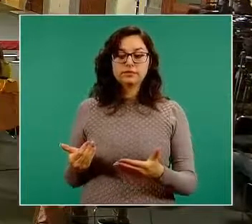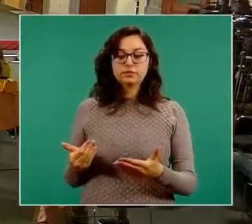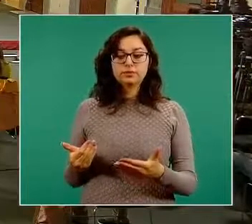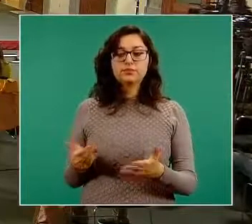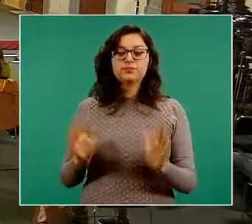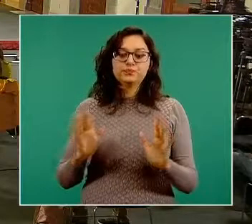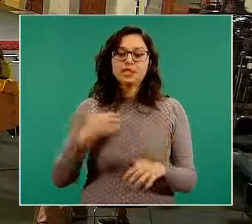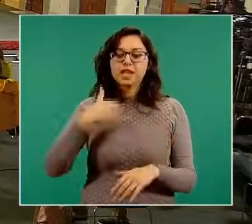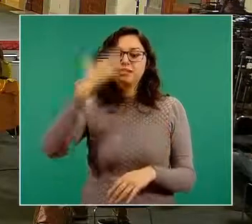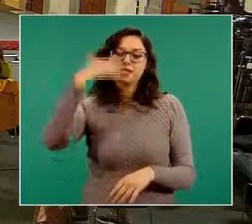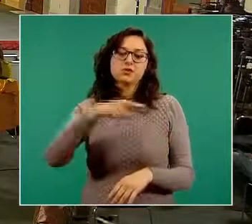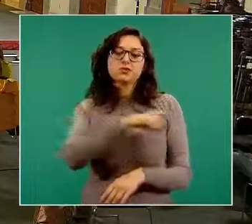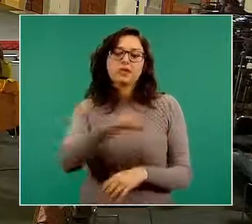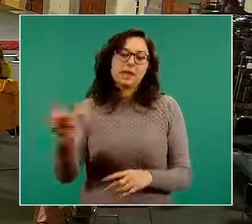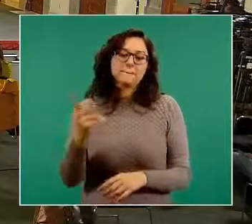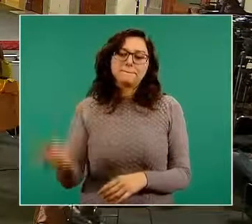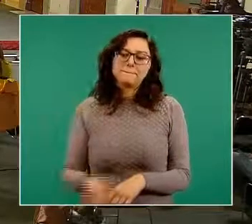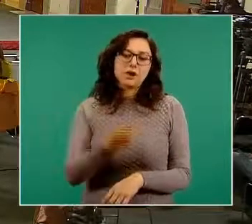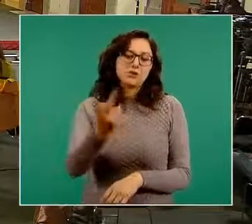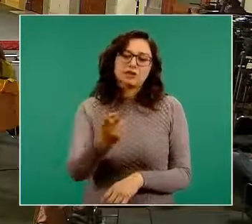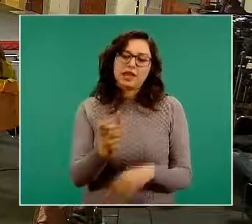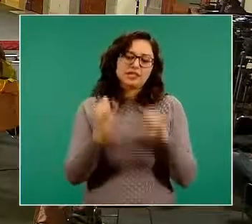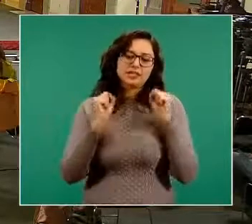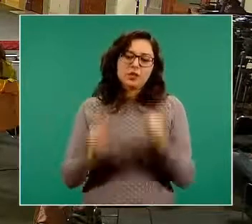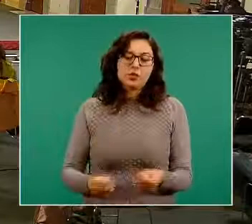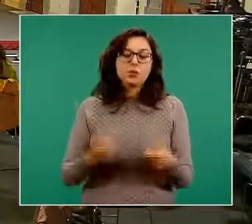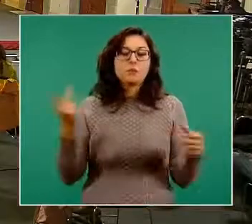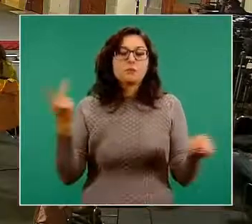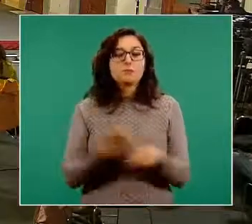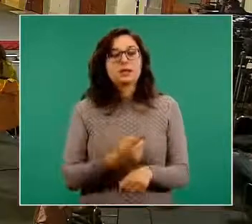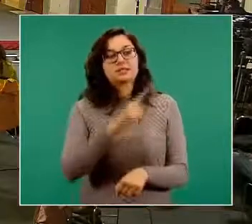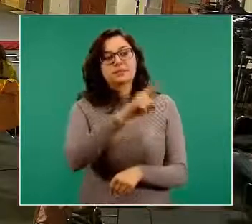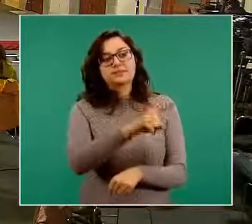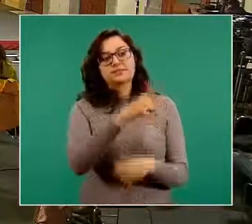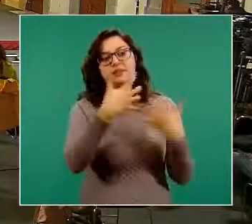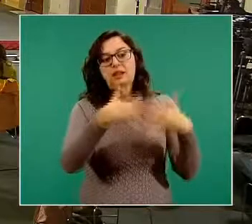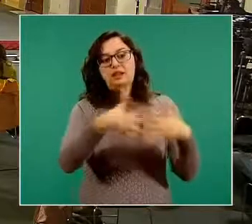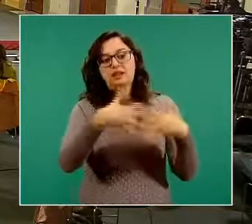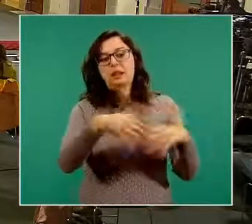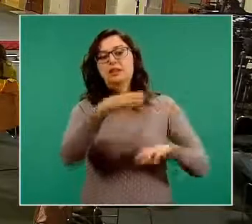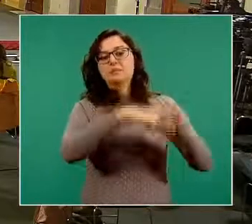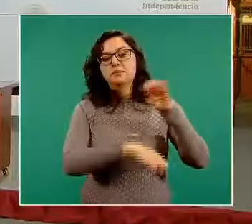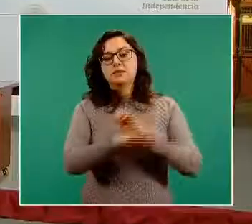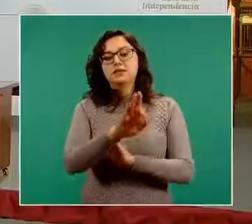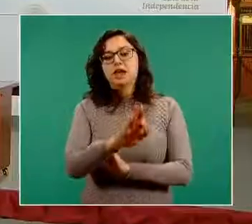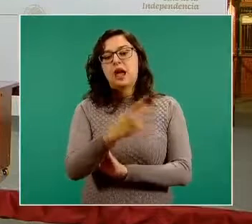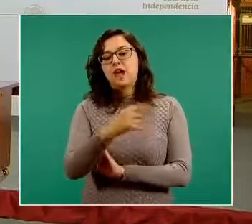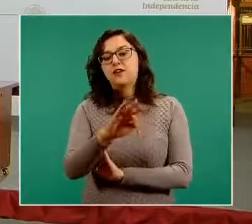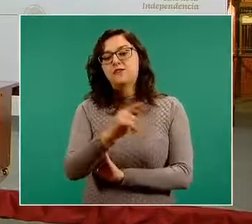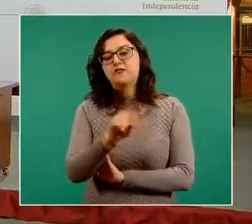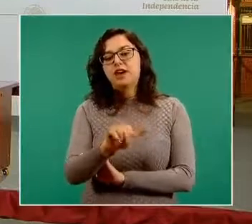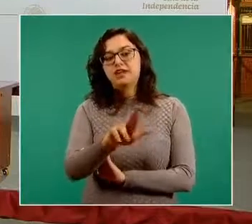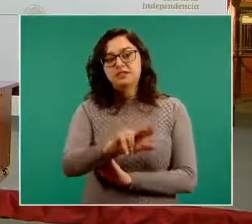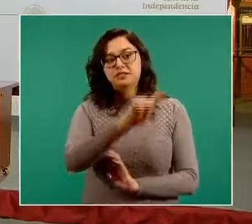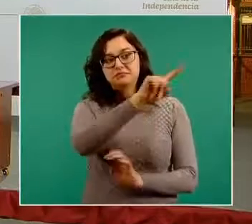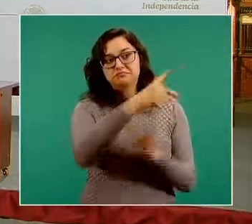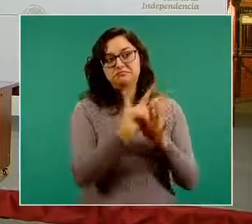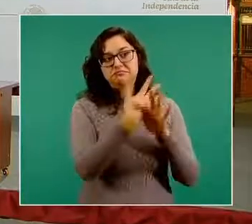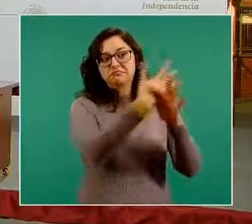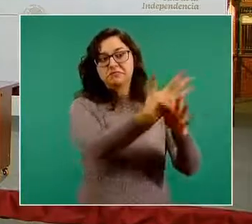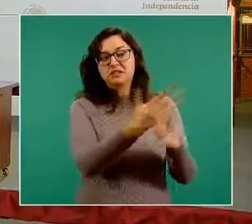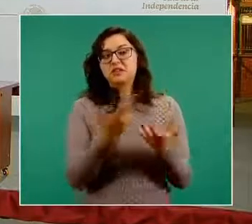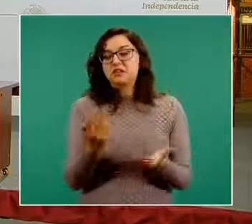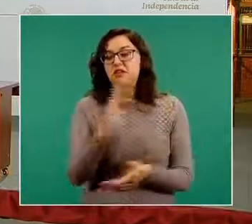será una pregunta, es ¿qué va a pasar ahora que Pfizer anunció que se modifica el calendario